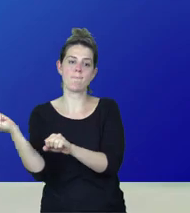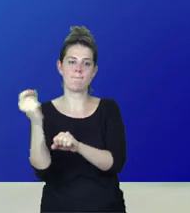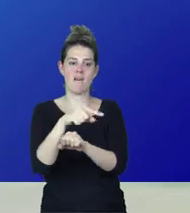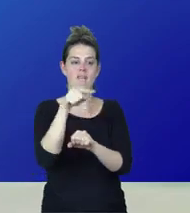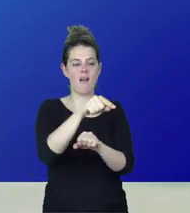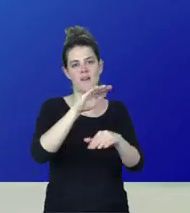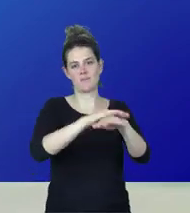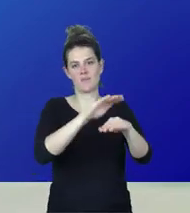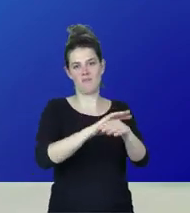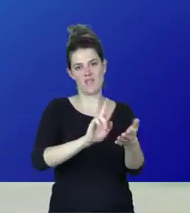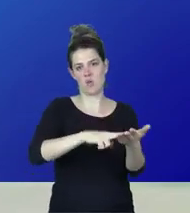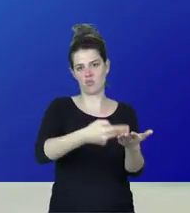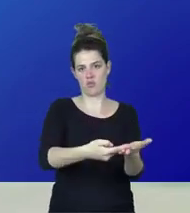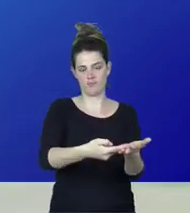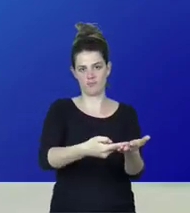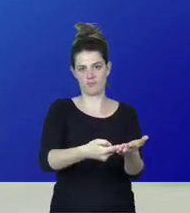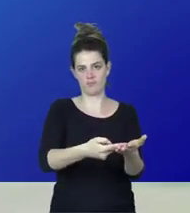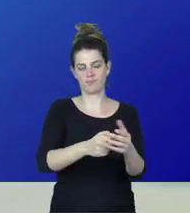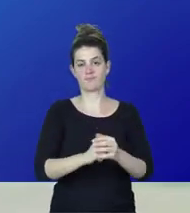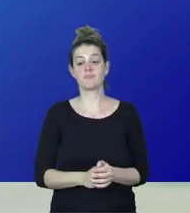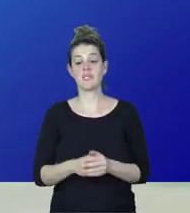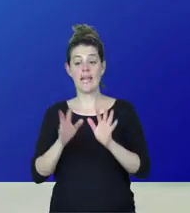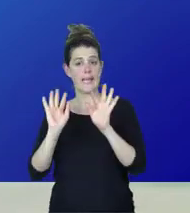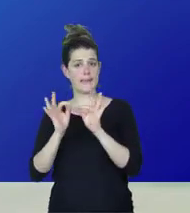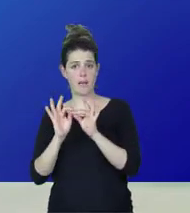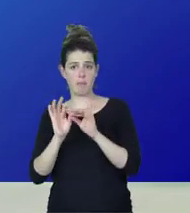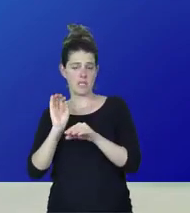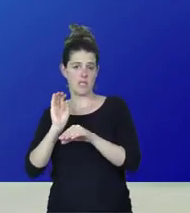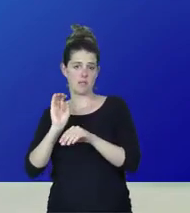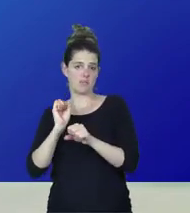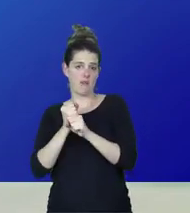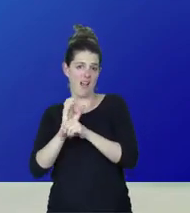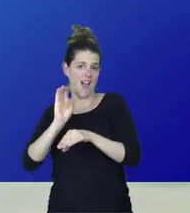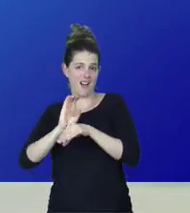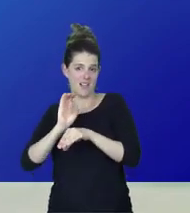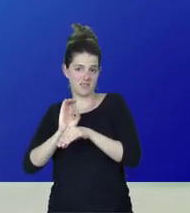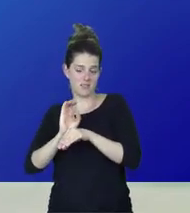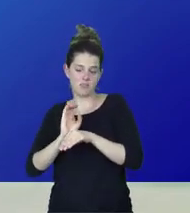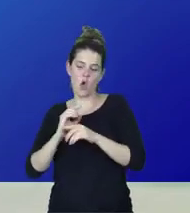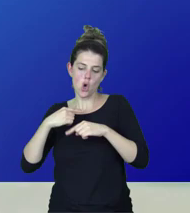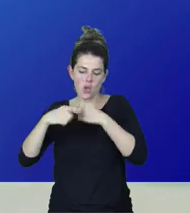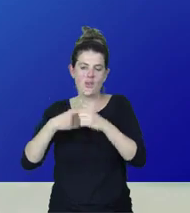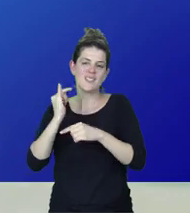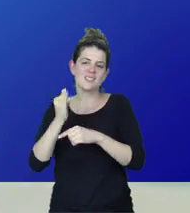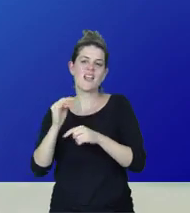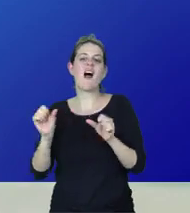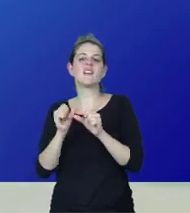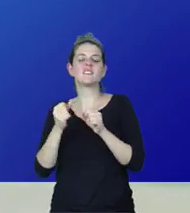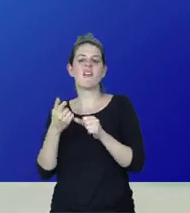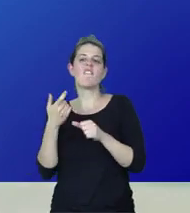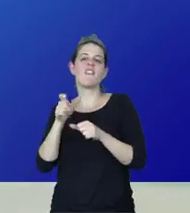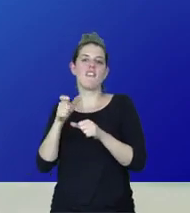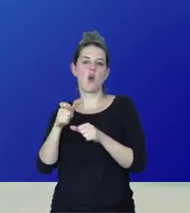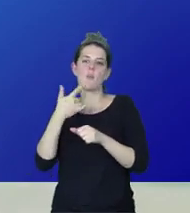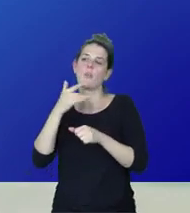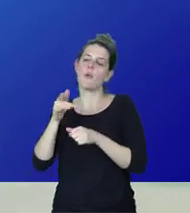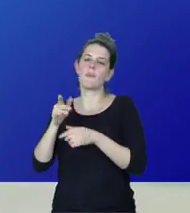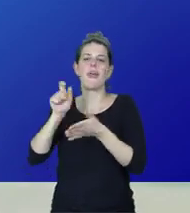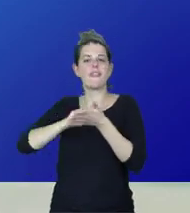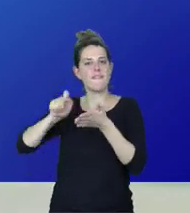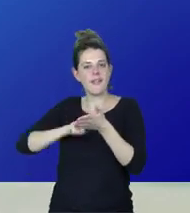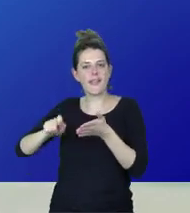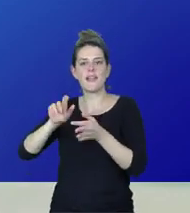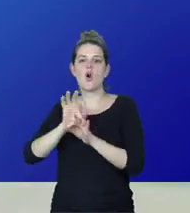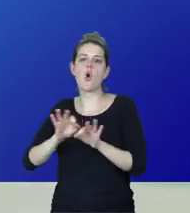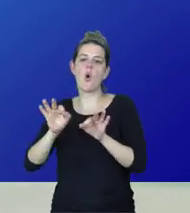con la tarea de estudio, mientras que los intérpretes de aula seguían trabajando en este tipo de tareas que eran para enviar, para